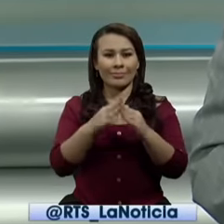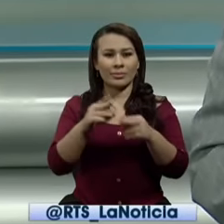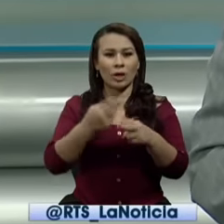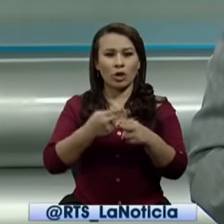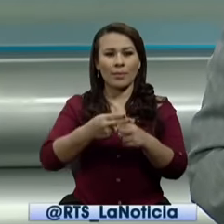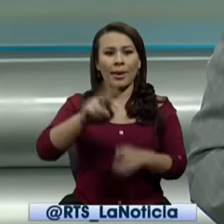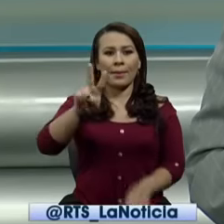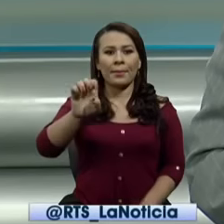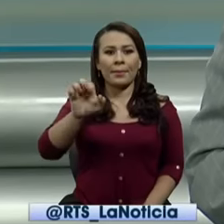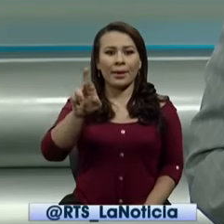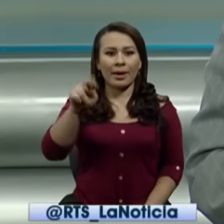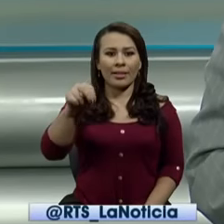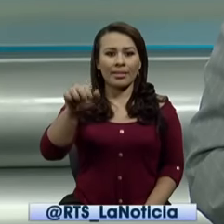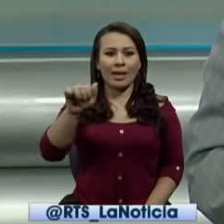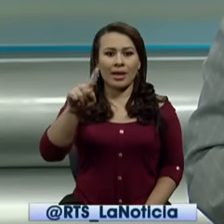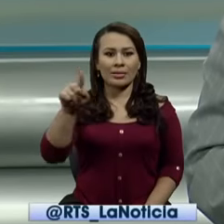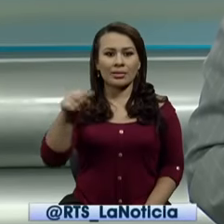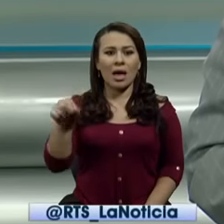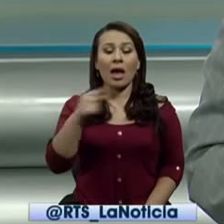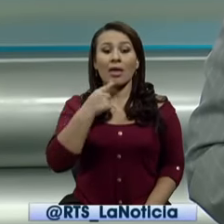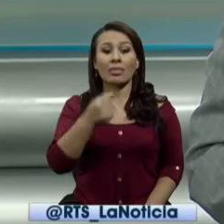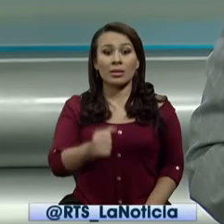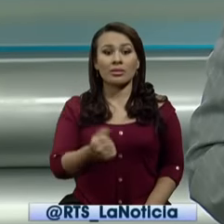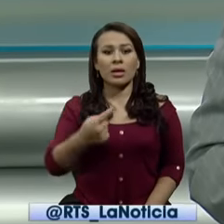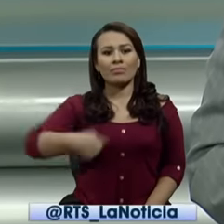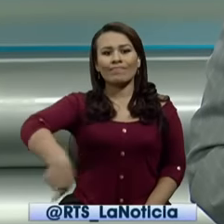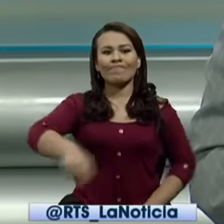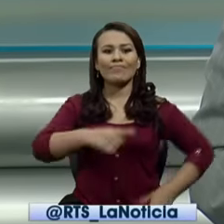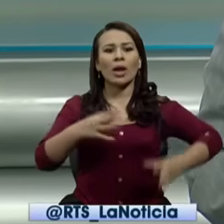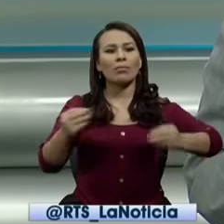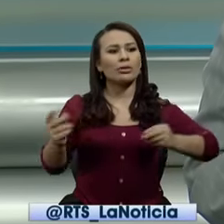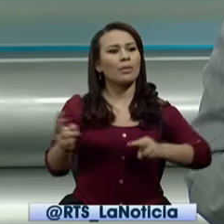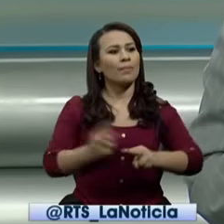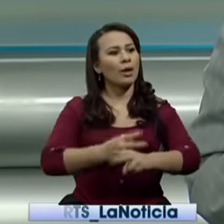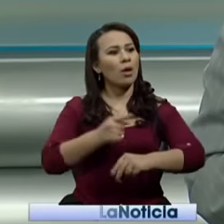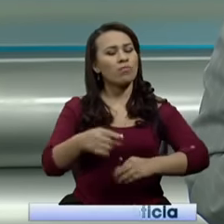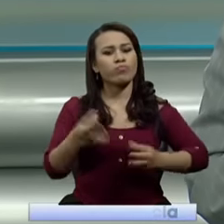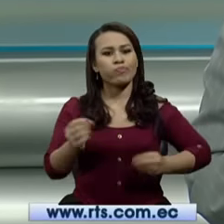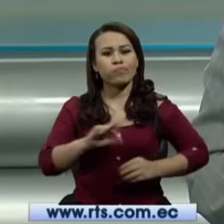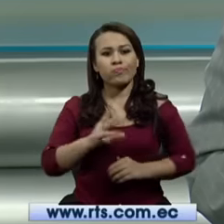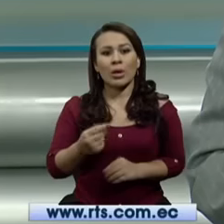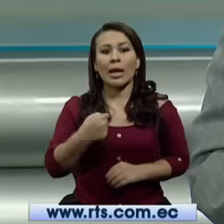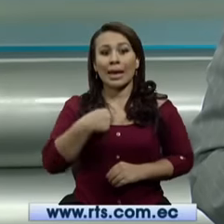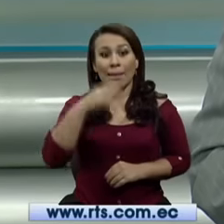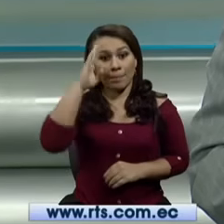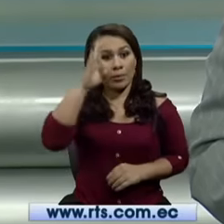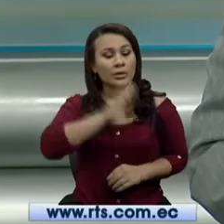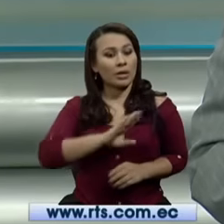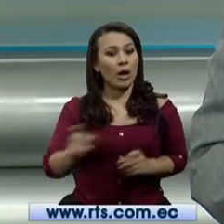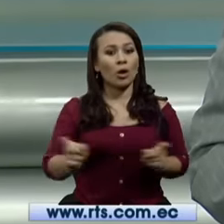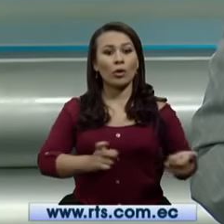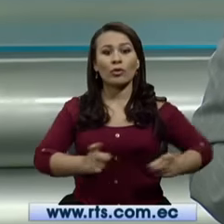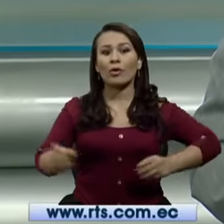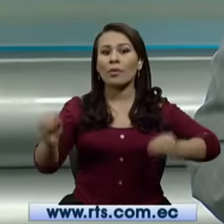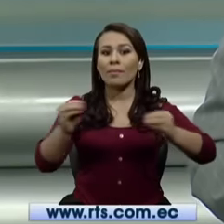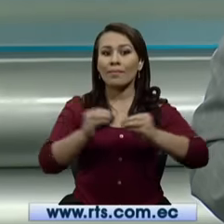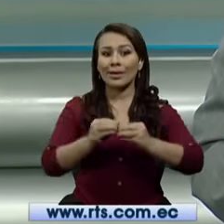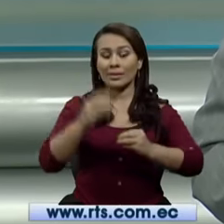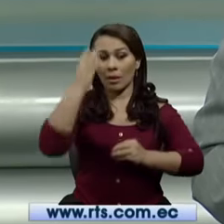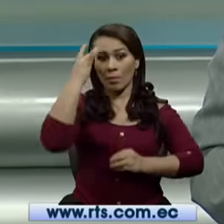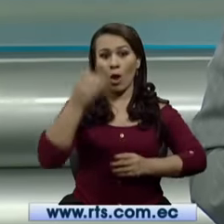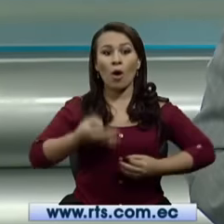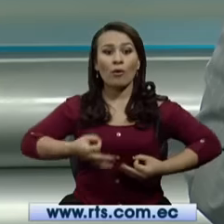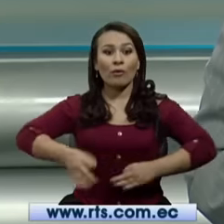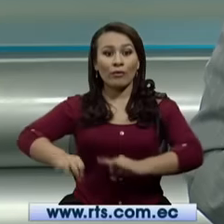constantes robos en el sector la policía intensifica los controles en la zona para frenar los delitos en especial bajo la